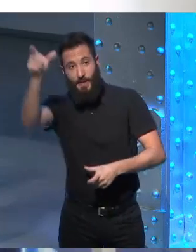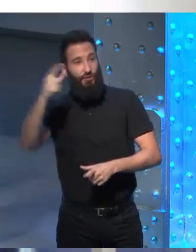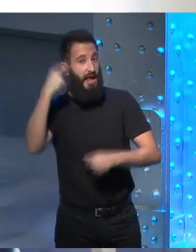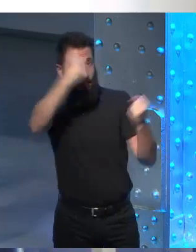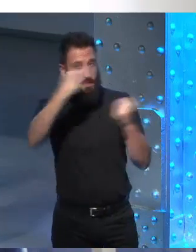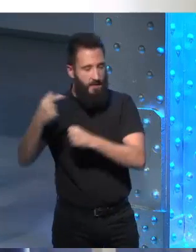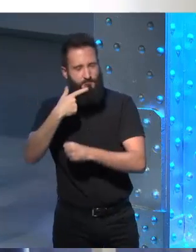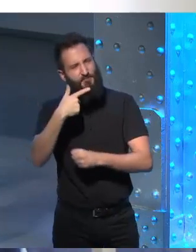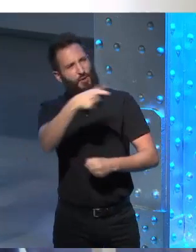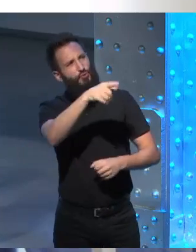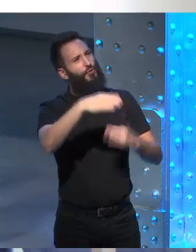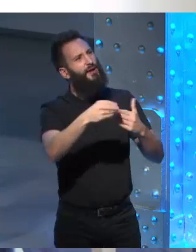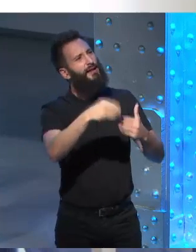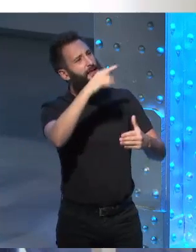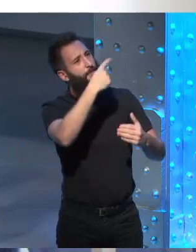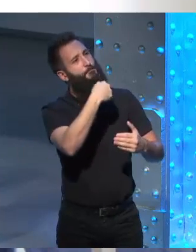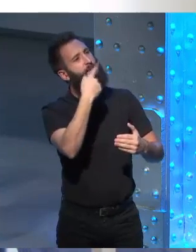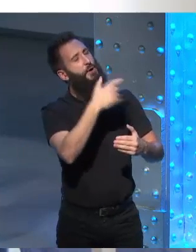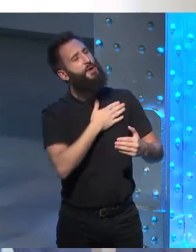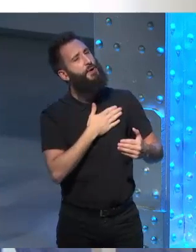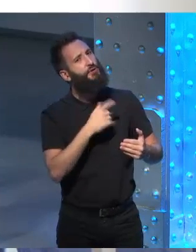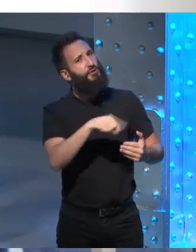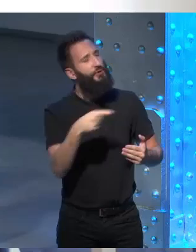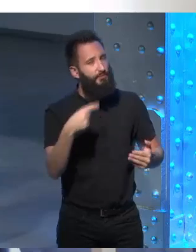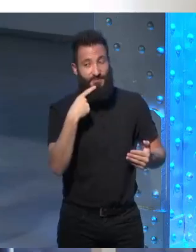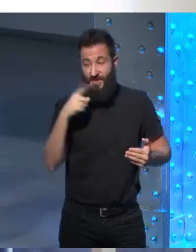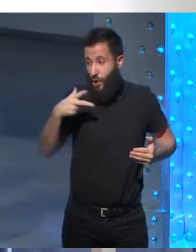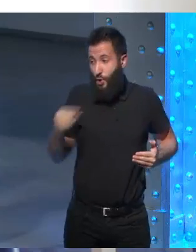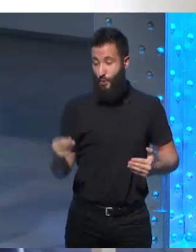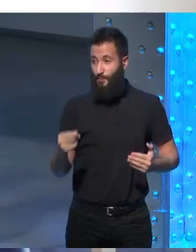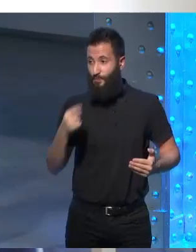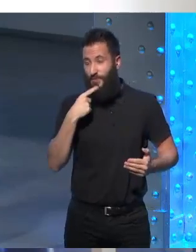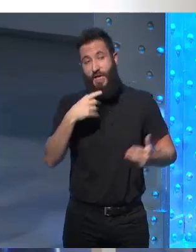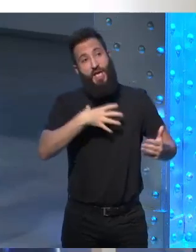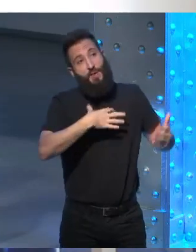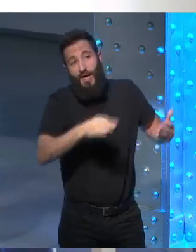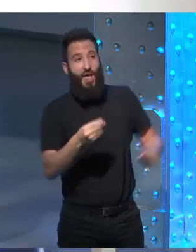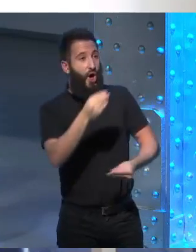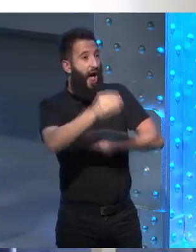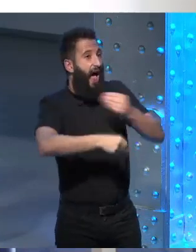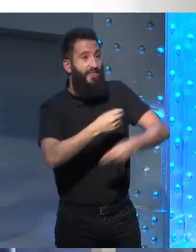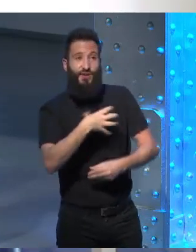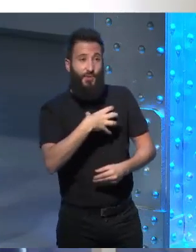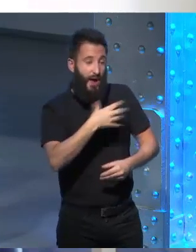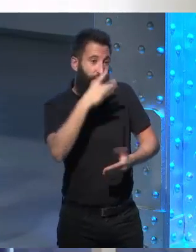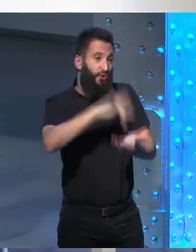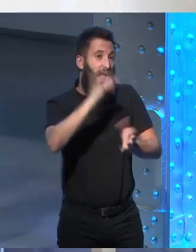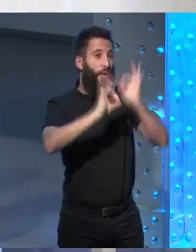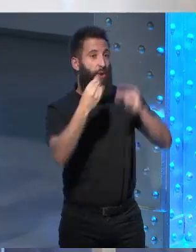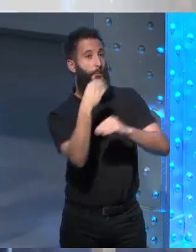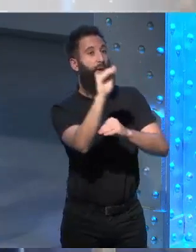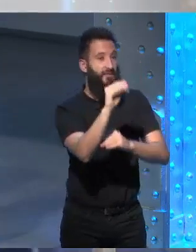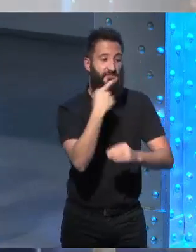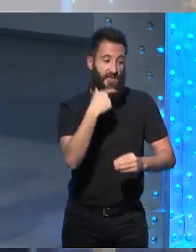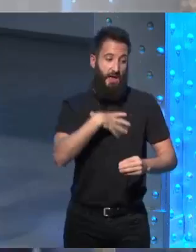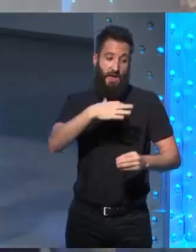dirá, ¿es usted cliente de nuestra entidad? Y tú le dirás, no. Y entonces ella o él te dirá, bueno, pues entonces la operación lleva una comisión. Entonces tú le dirás, bueno, a lo mejor lleva